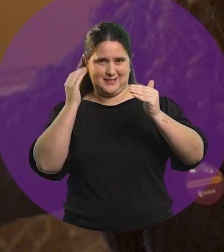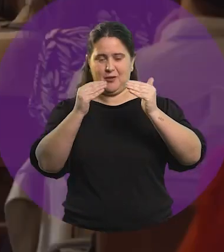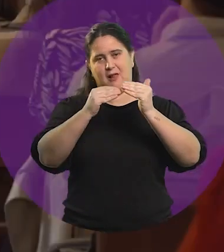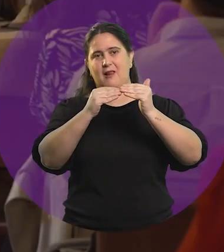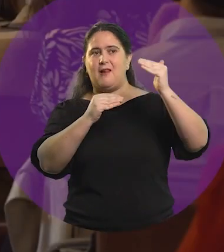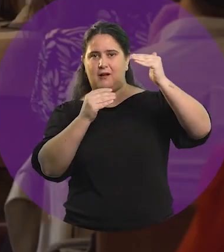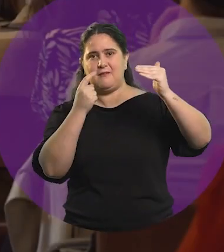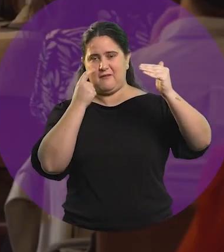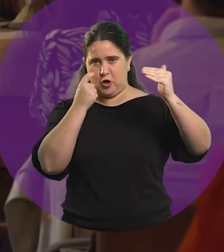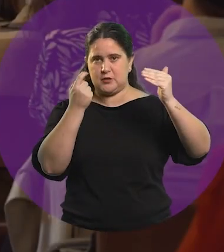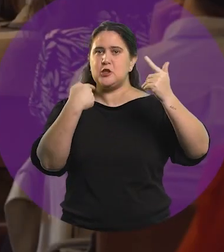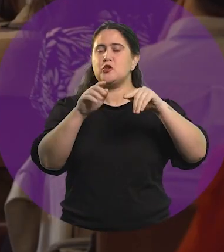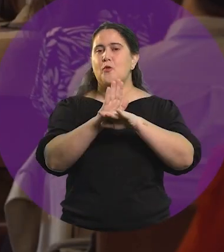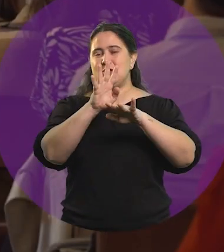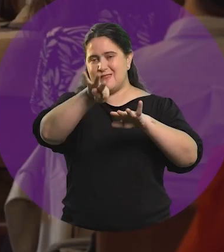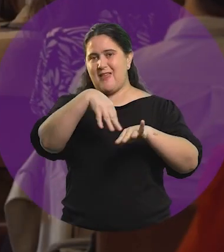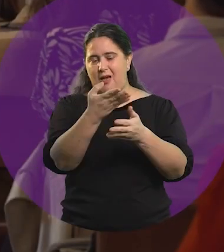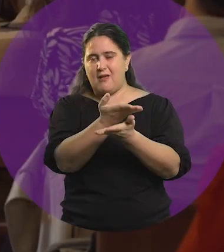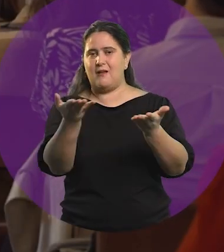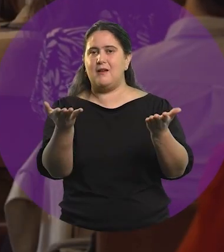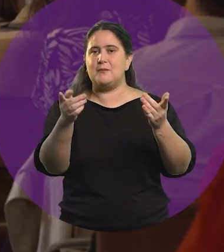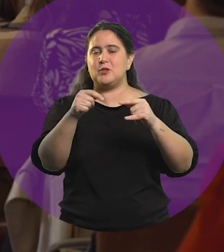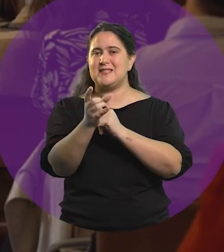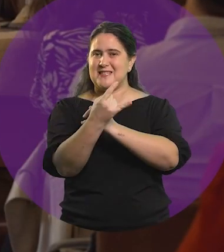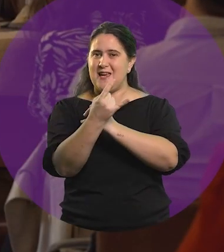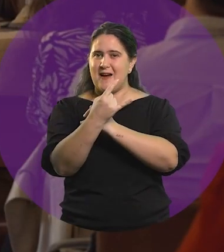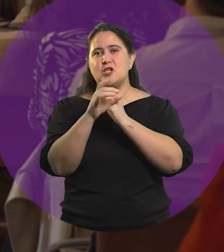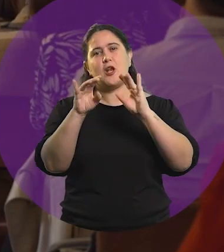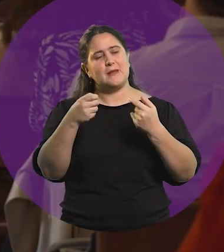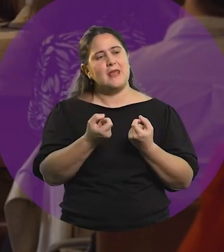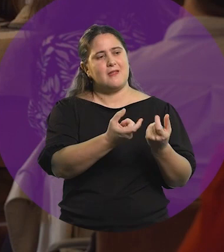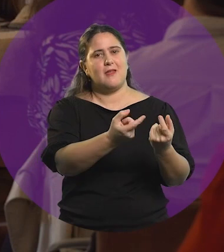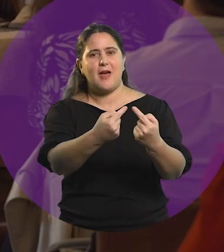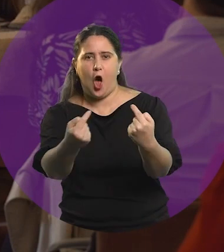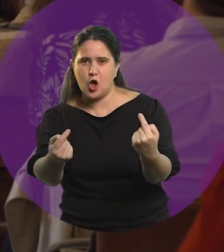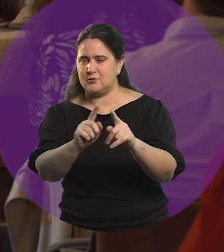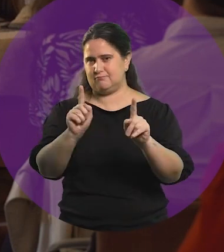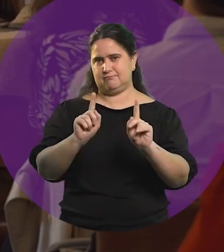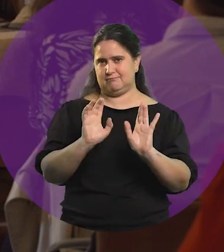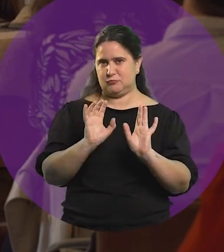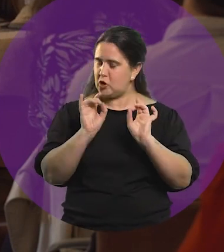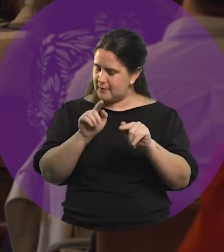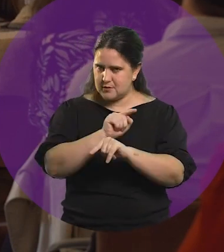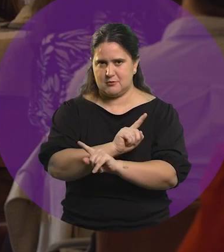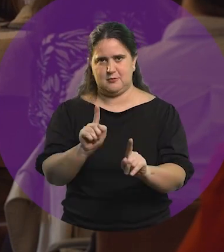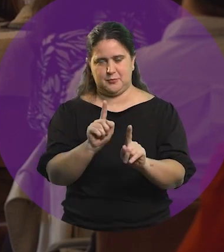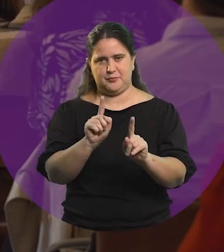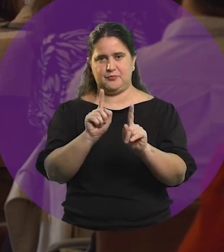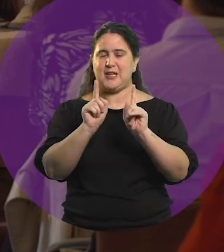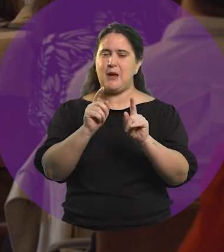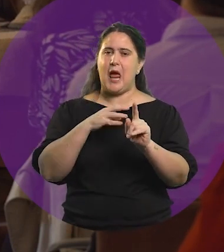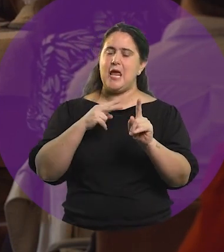¿sí? Entonces, es como una sábana, porque ¿qué pasa? Ceibal es mucho más que la entrega de dispositivos, como decía la ingeniera Jaime.